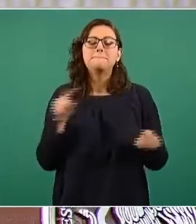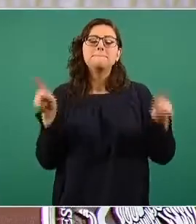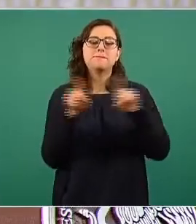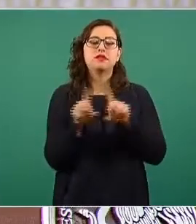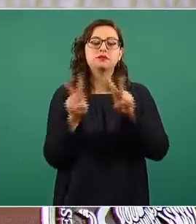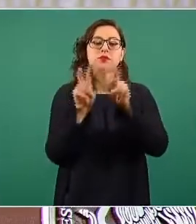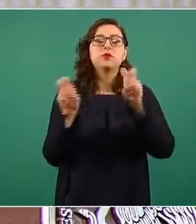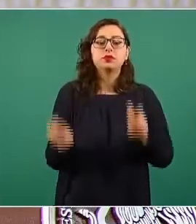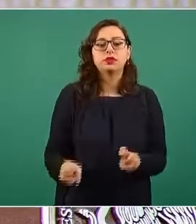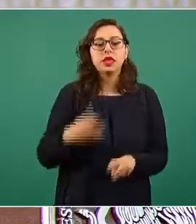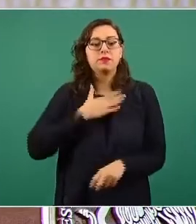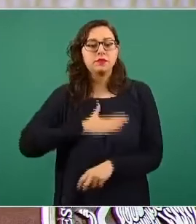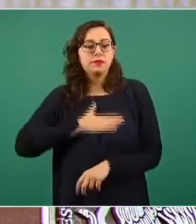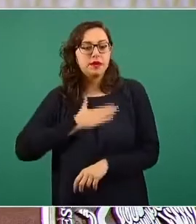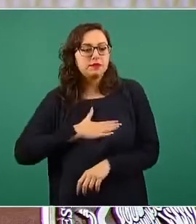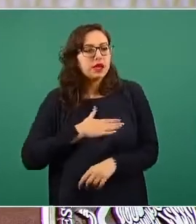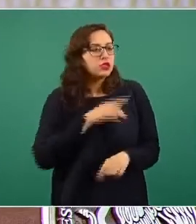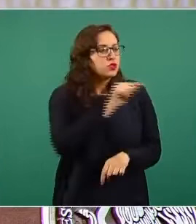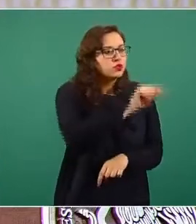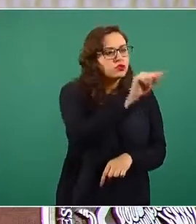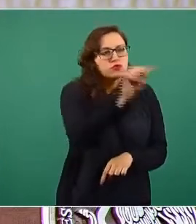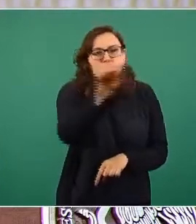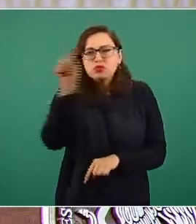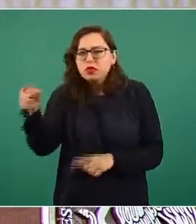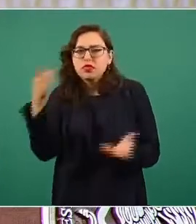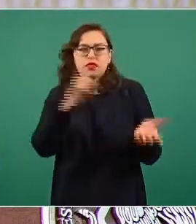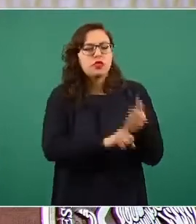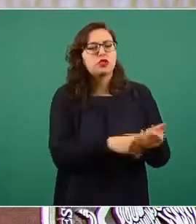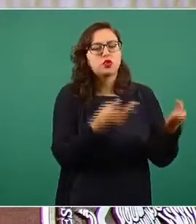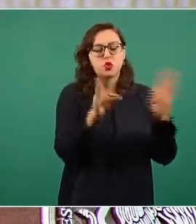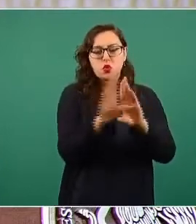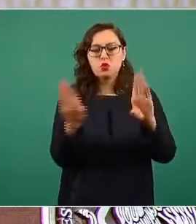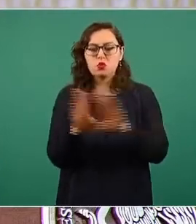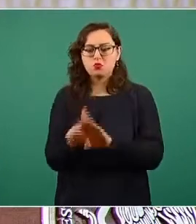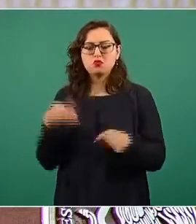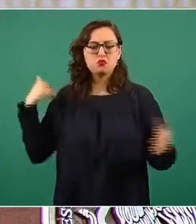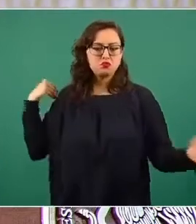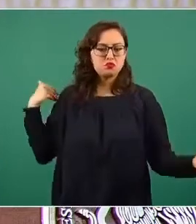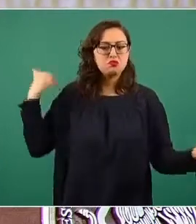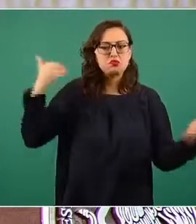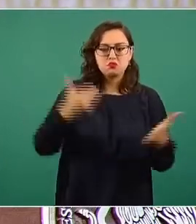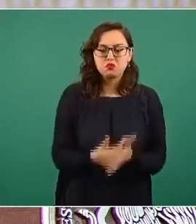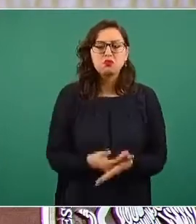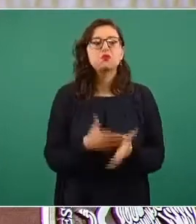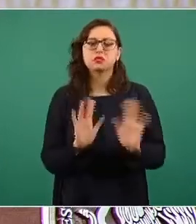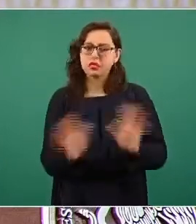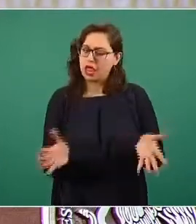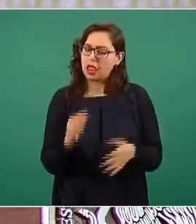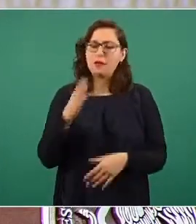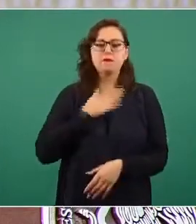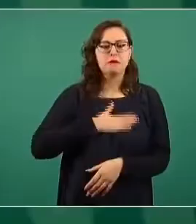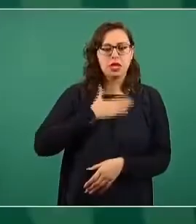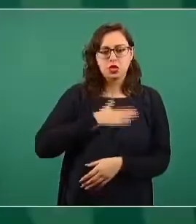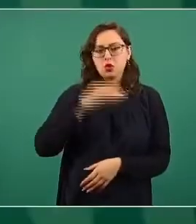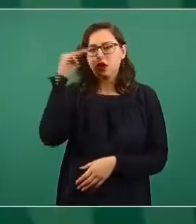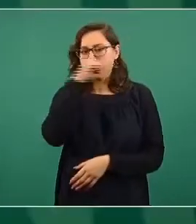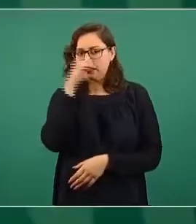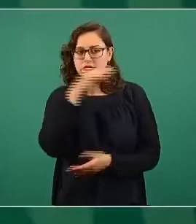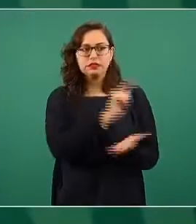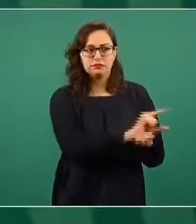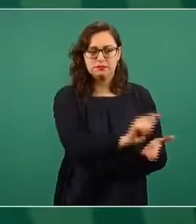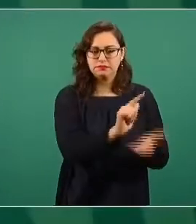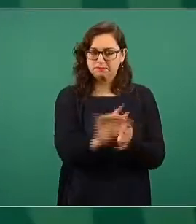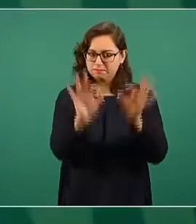verificando los servicios sanitarios en las gasolineras, que han venido ya no cobrando y manteniéndolos limpios. Para el